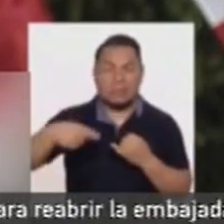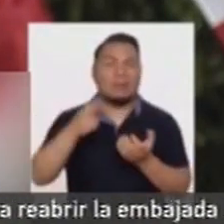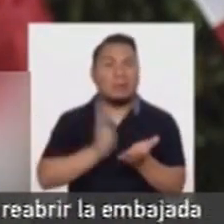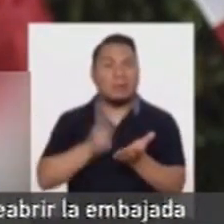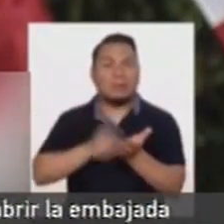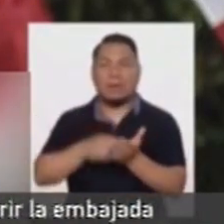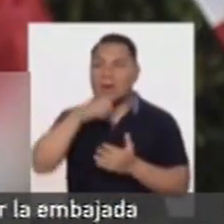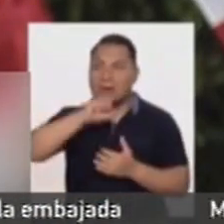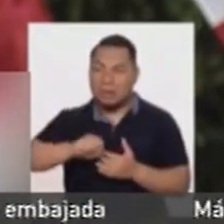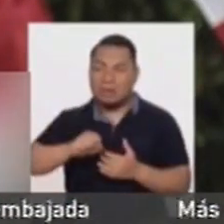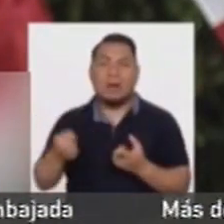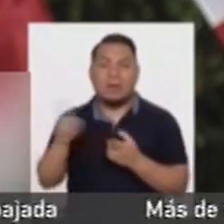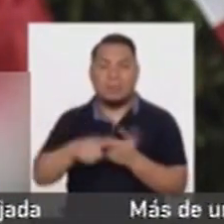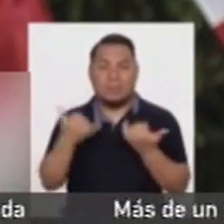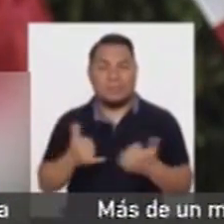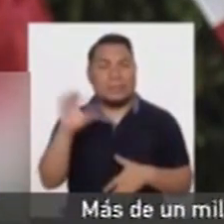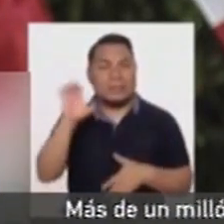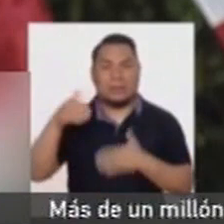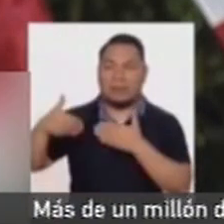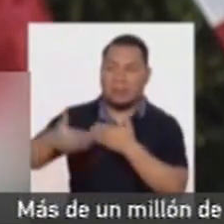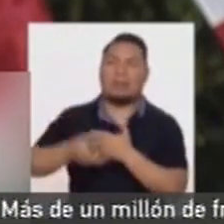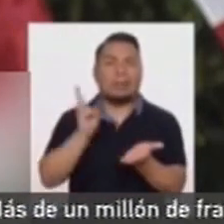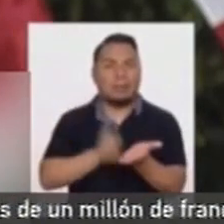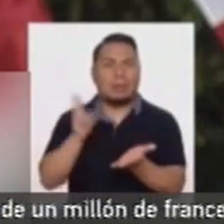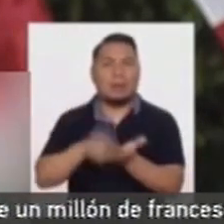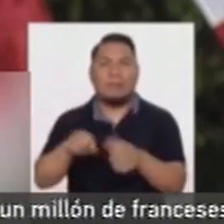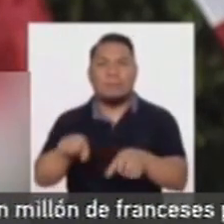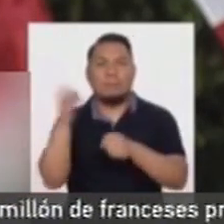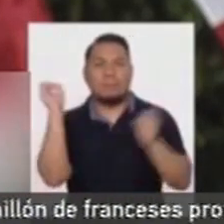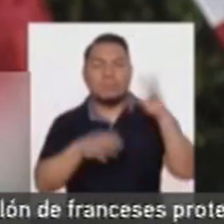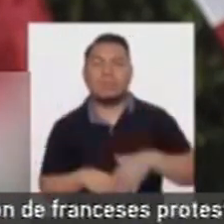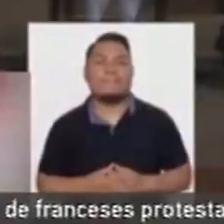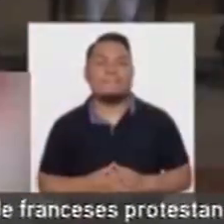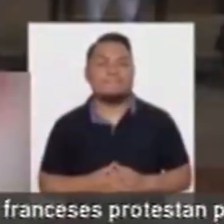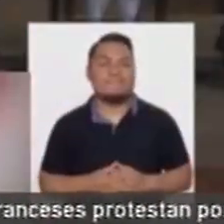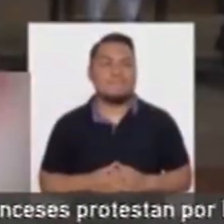de diciembre y ahora en enero, no quedarán impunes.